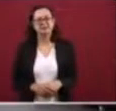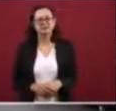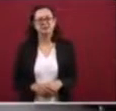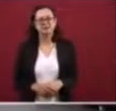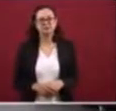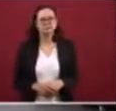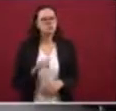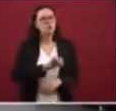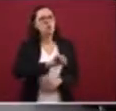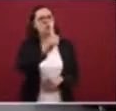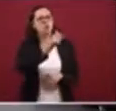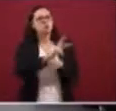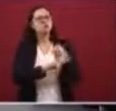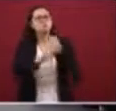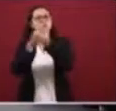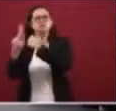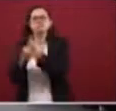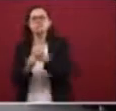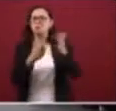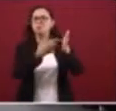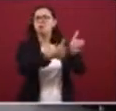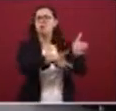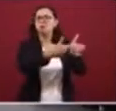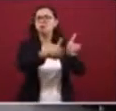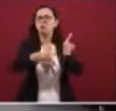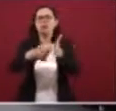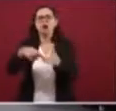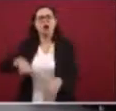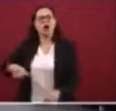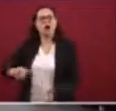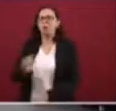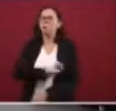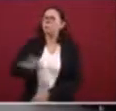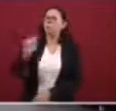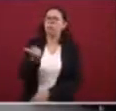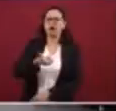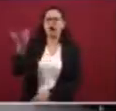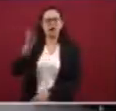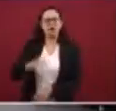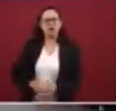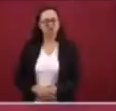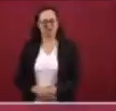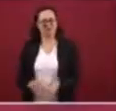que en otras partes. Entonces, ¿qué se está planteando? No es decir,